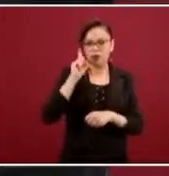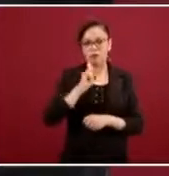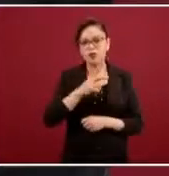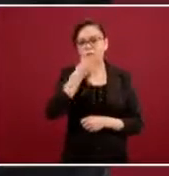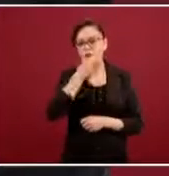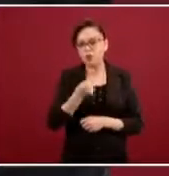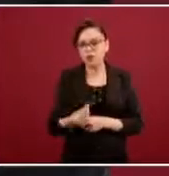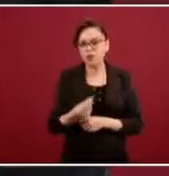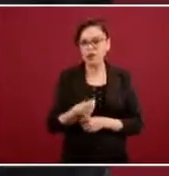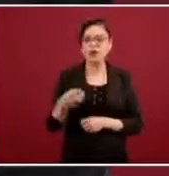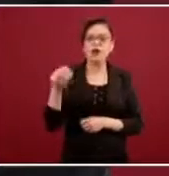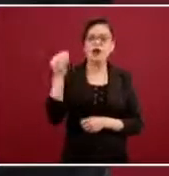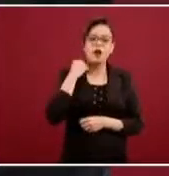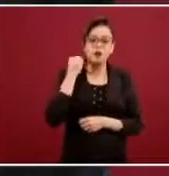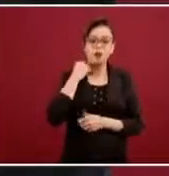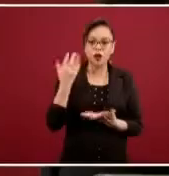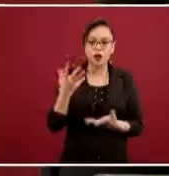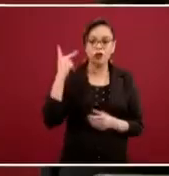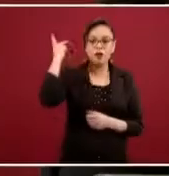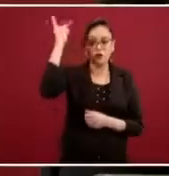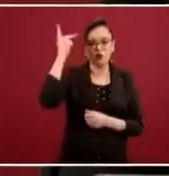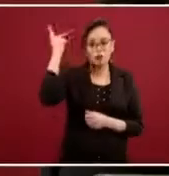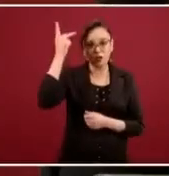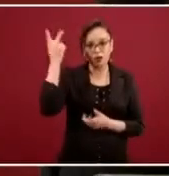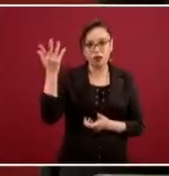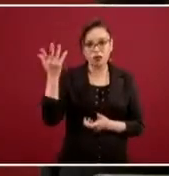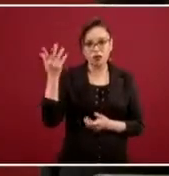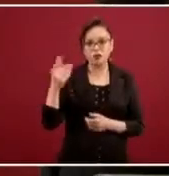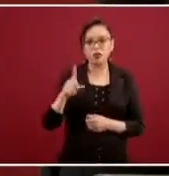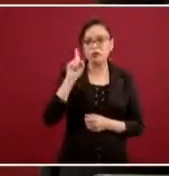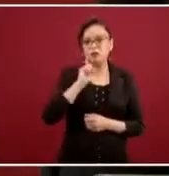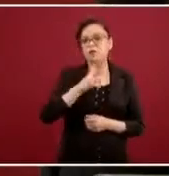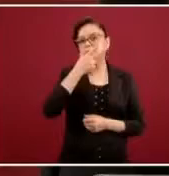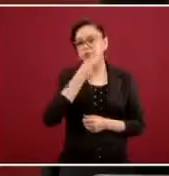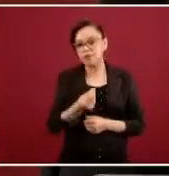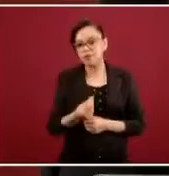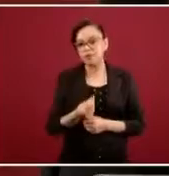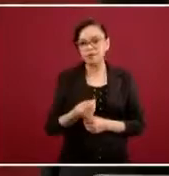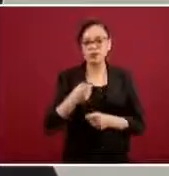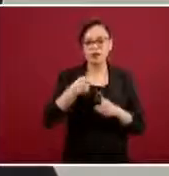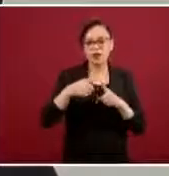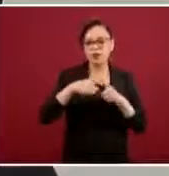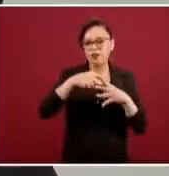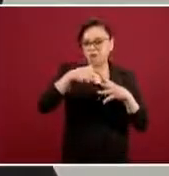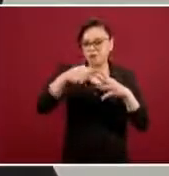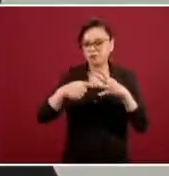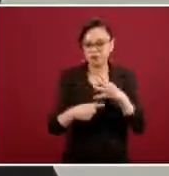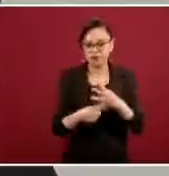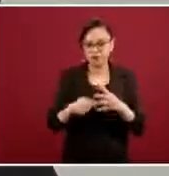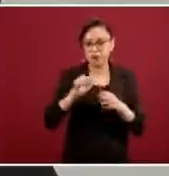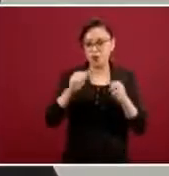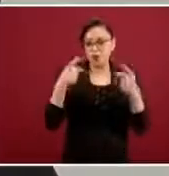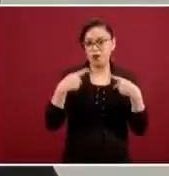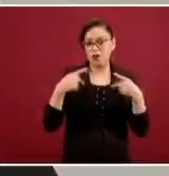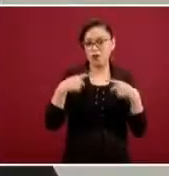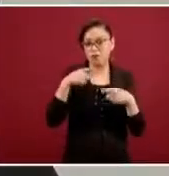médicos, abogados, psicólogos y psicólogas, genetistas y, en general, otros profesionales de